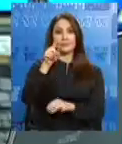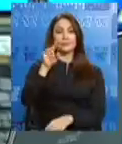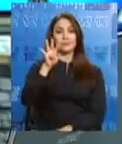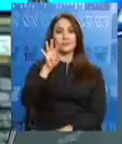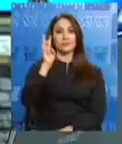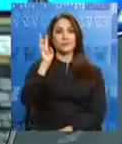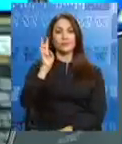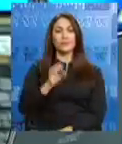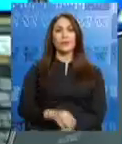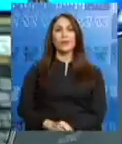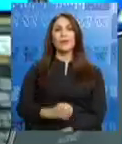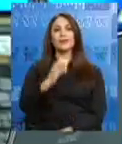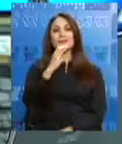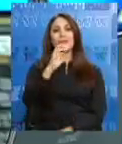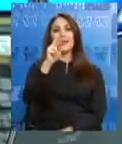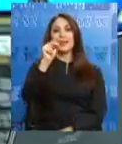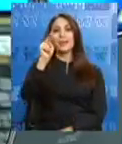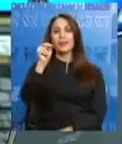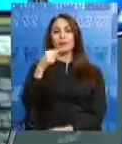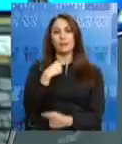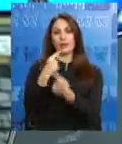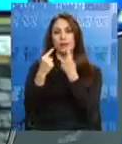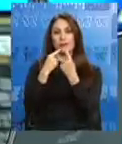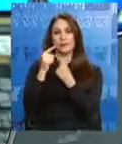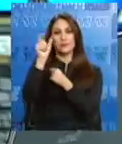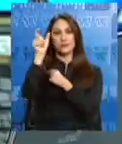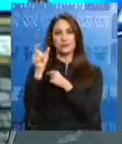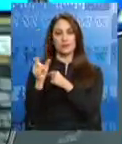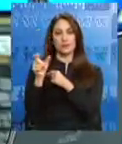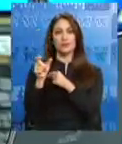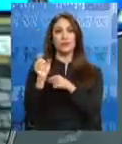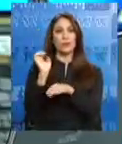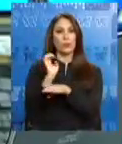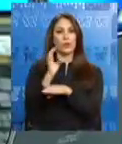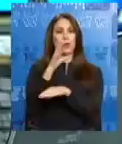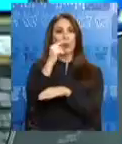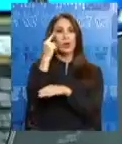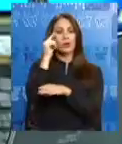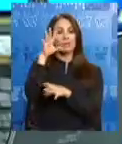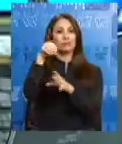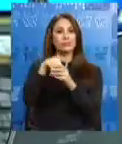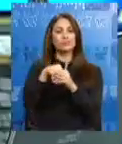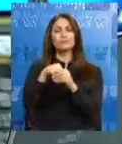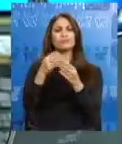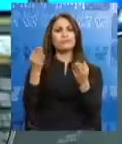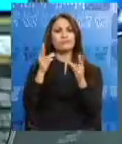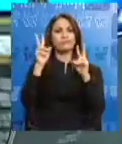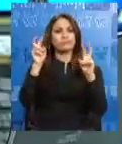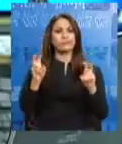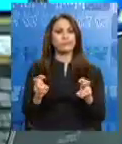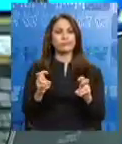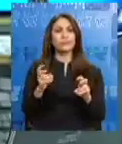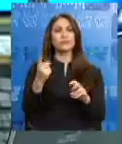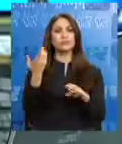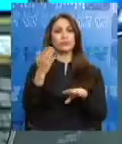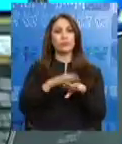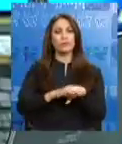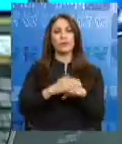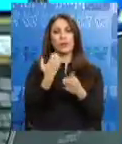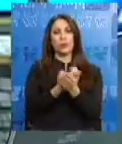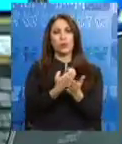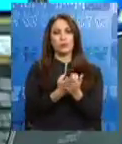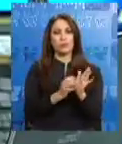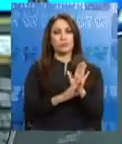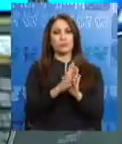La cadena CNN presentó una entrevista con el presidente del Ecuador, Rafael Correa, quien destacó entre varios temas la recuperación de la